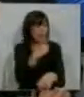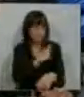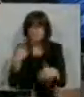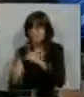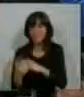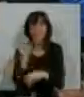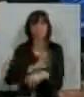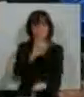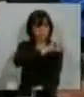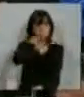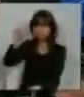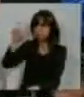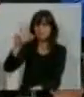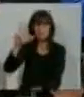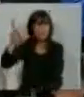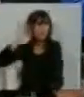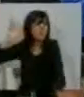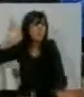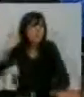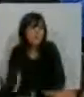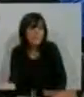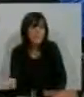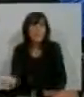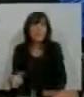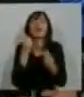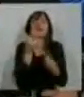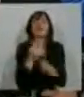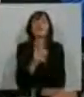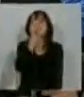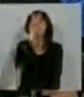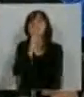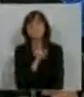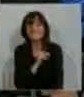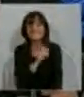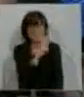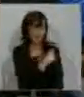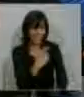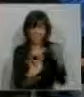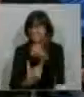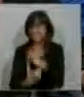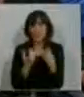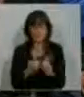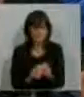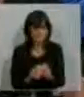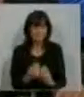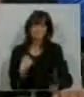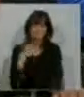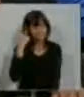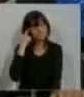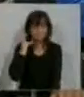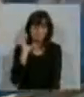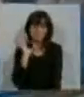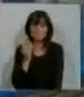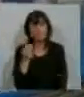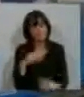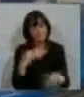ambiente, son muy ruidosos. El invento es silenciador para desodorantes. Está muy pensalo, bien. Vos pensalo. No, lo voy a pensar. Es